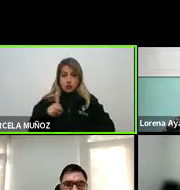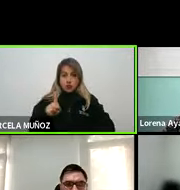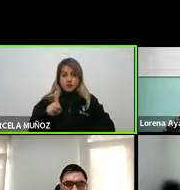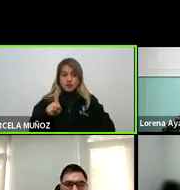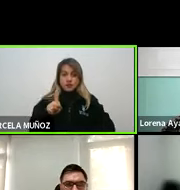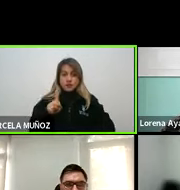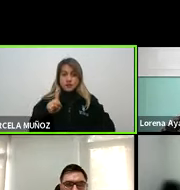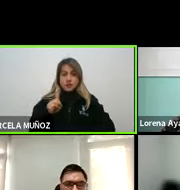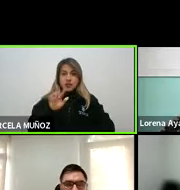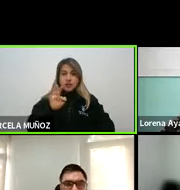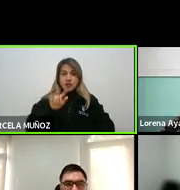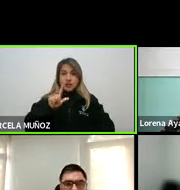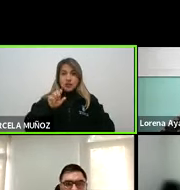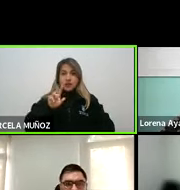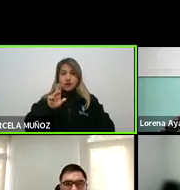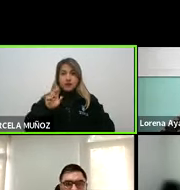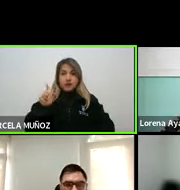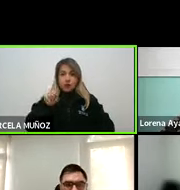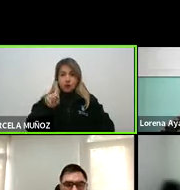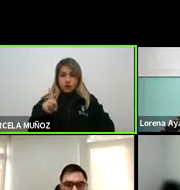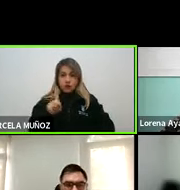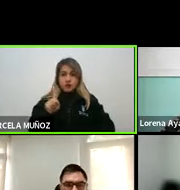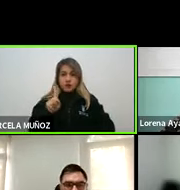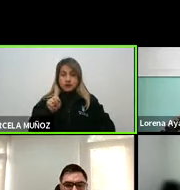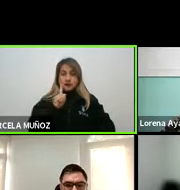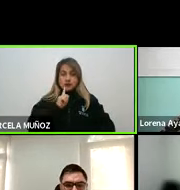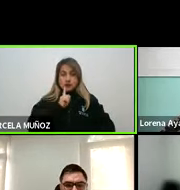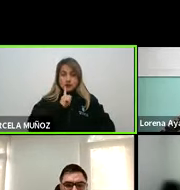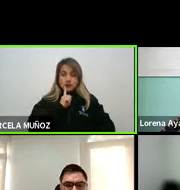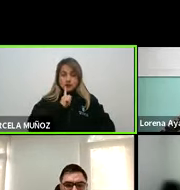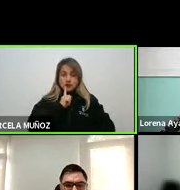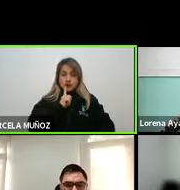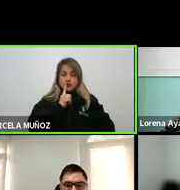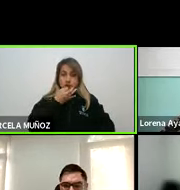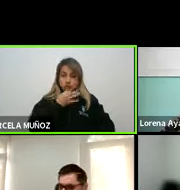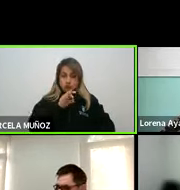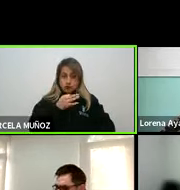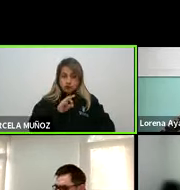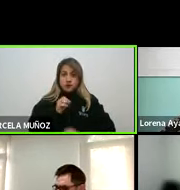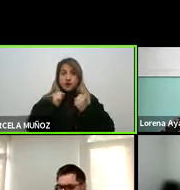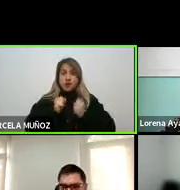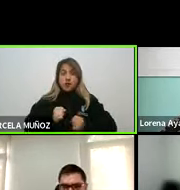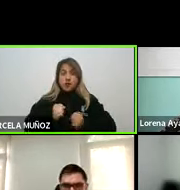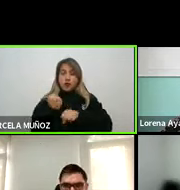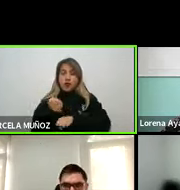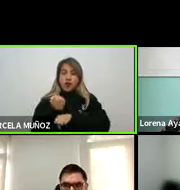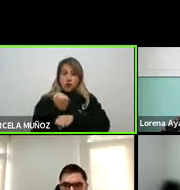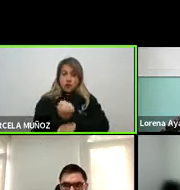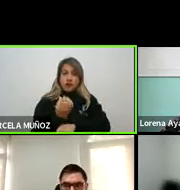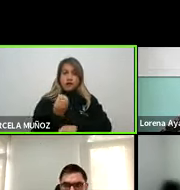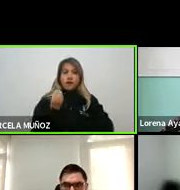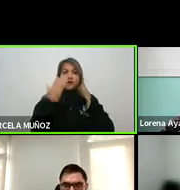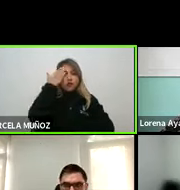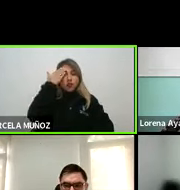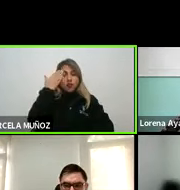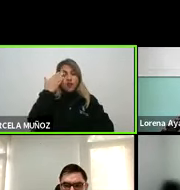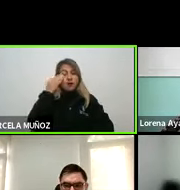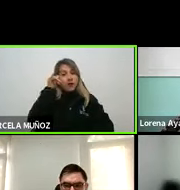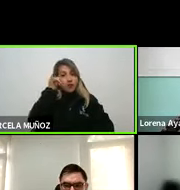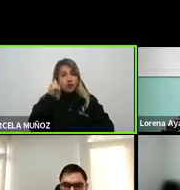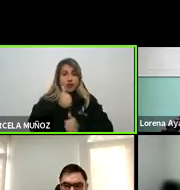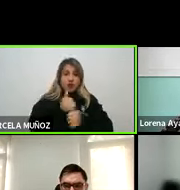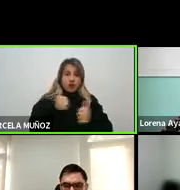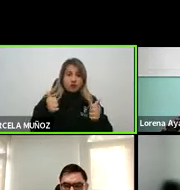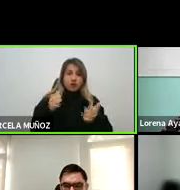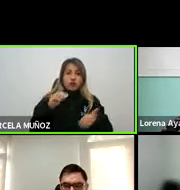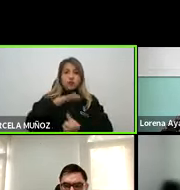Flores, tiene la palabra. Mira, una forma de poder entregar esta ayuda, buenos días, perdón a todos y a todas, alcaldes y